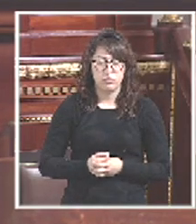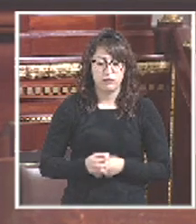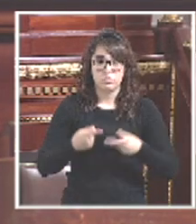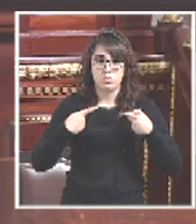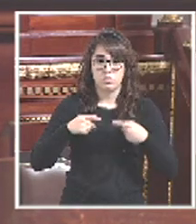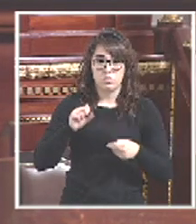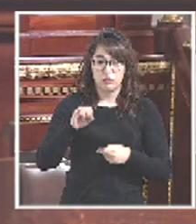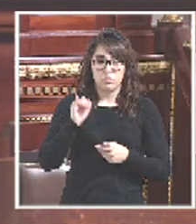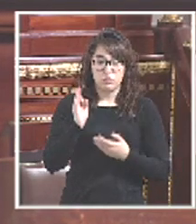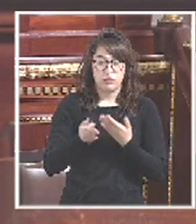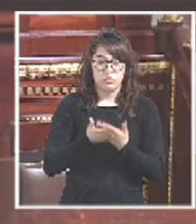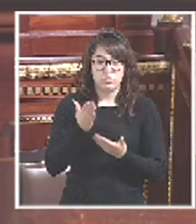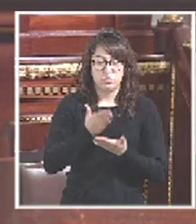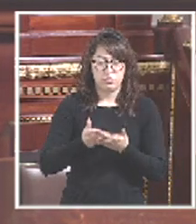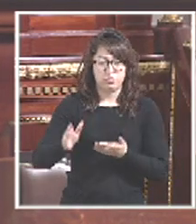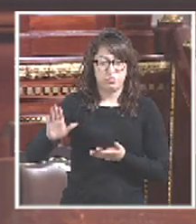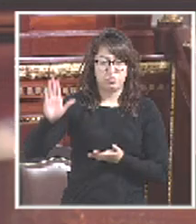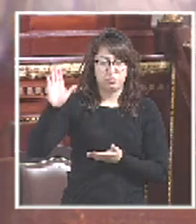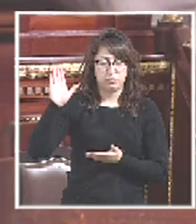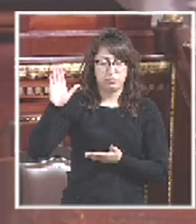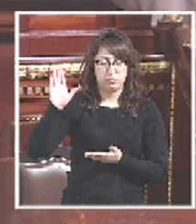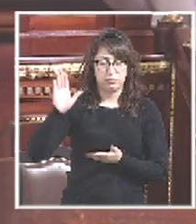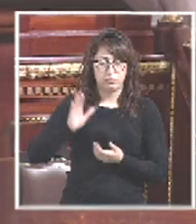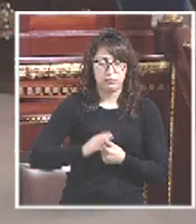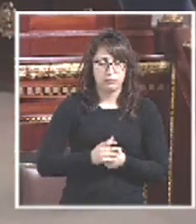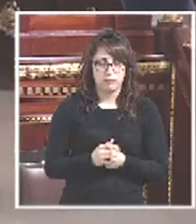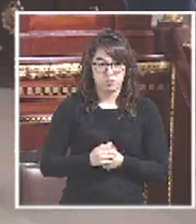por la afirmativa, sírvanse manifestar levantando la mano.